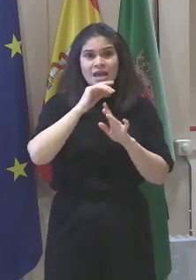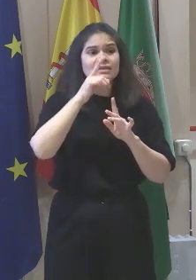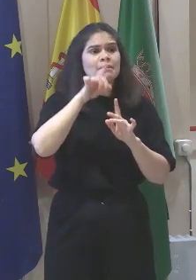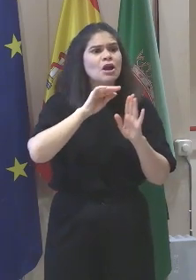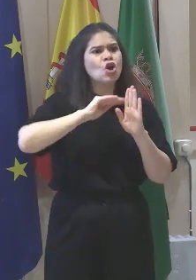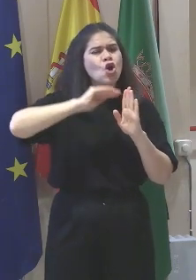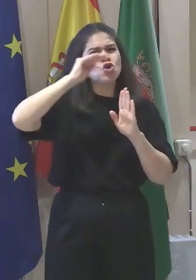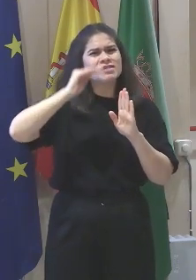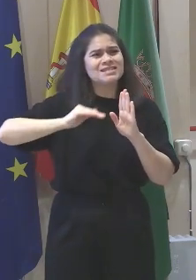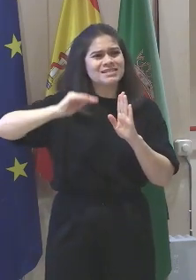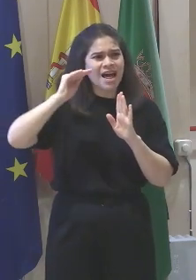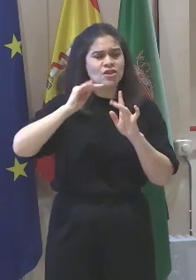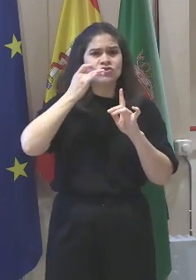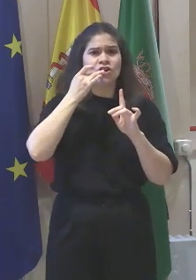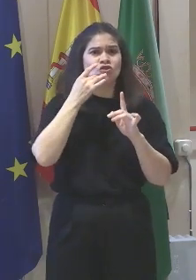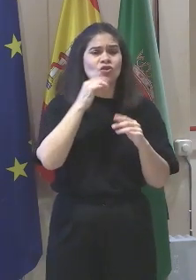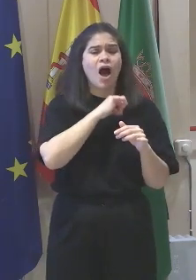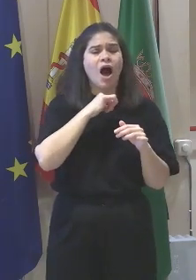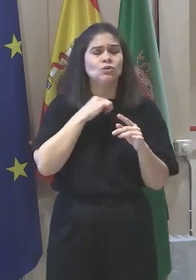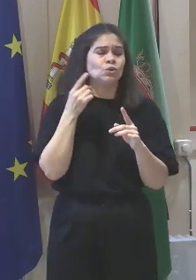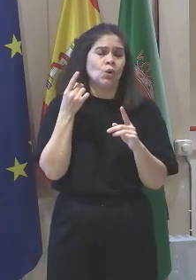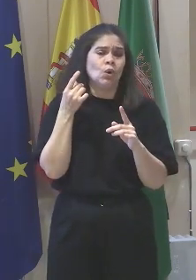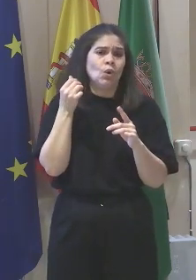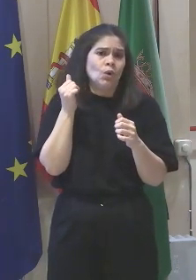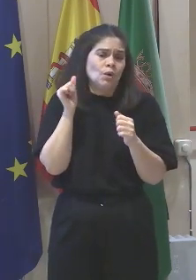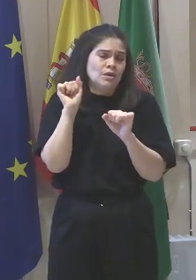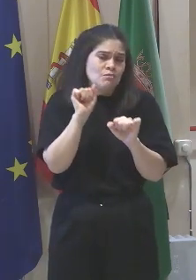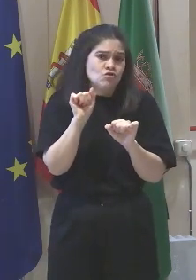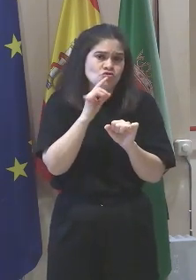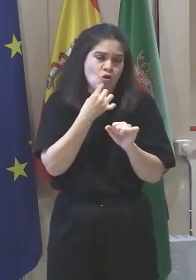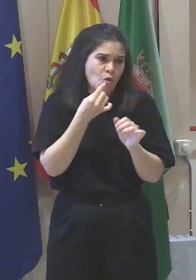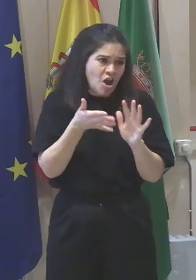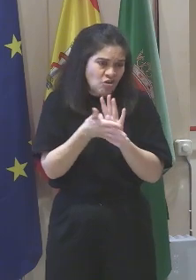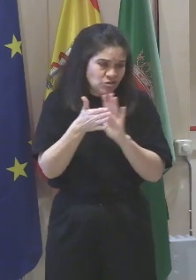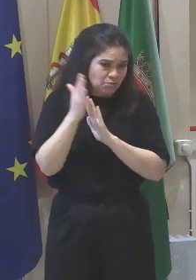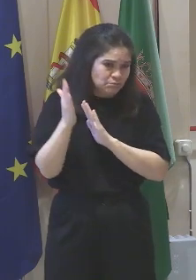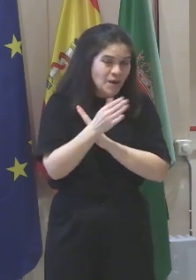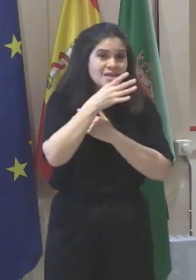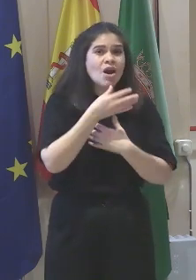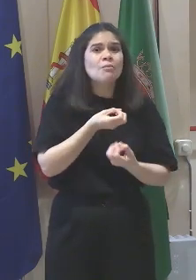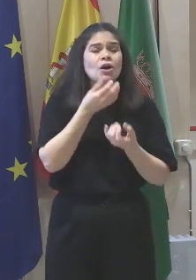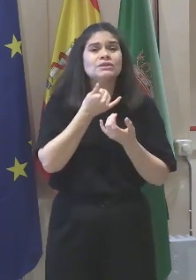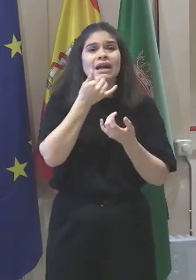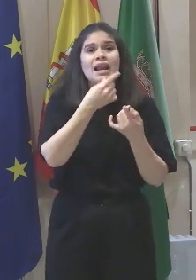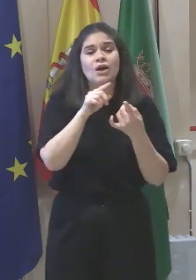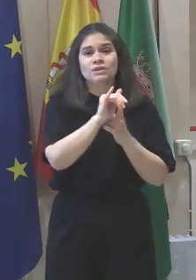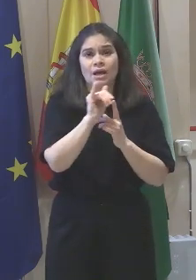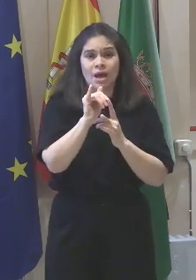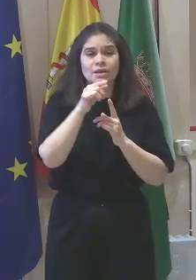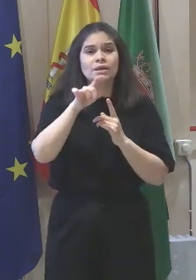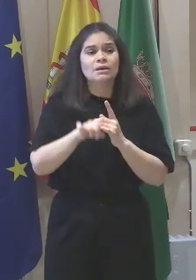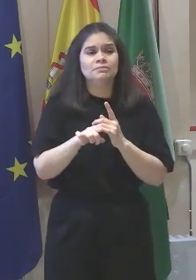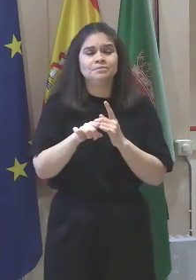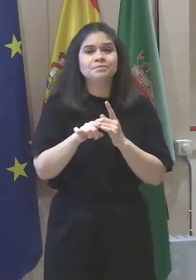de la diabetes autoinmunes me los voy a saltar y ahora os voy a contar un poco pinceladas de las cosas que hay y sobre todo de las